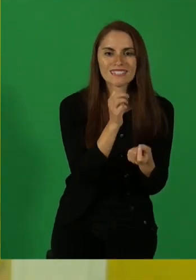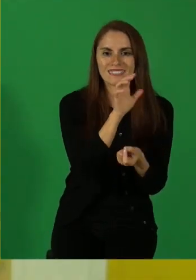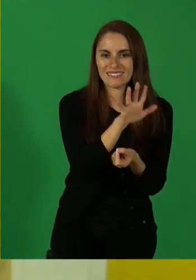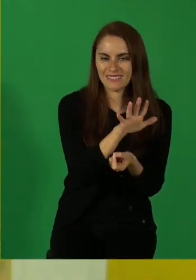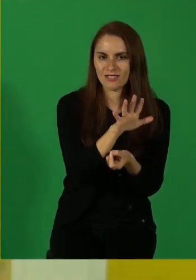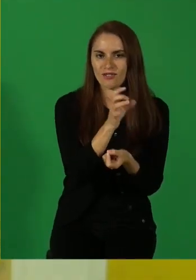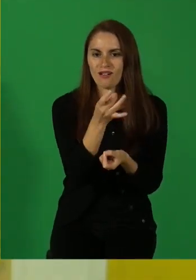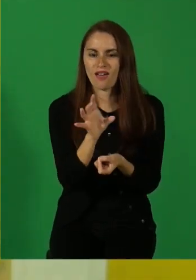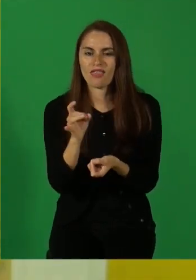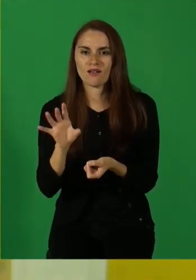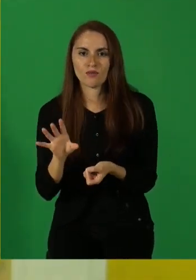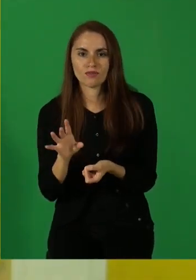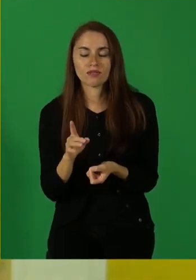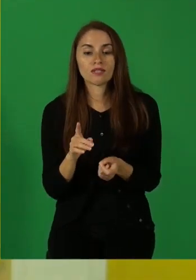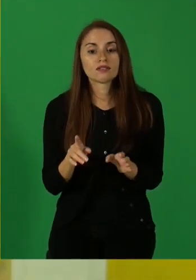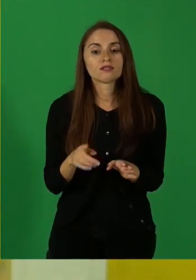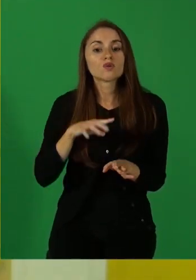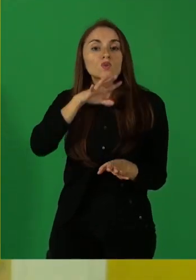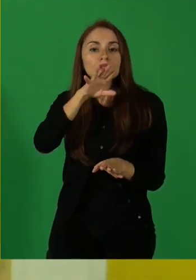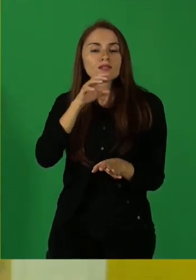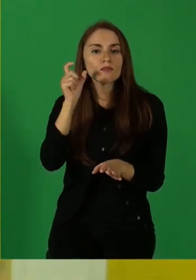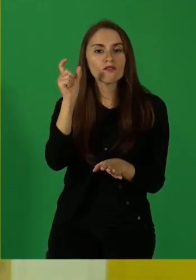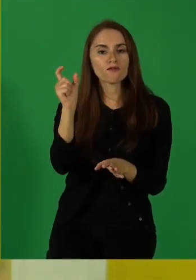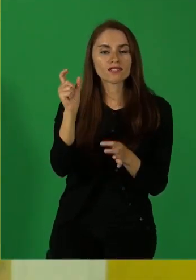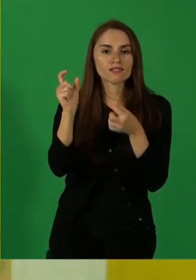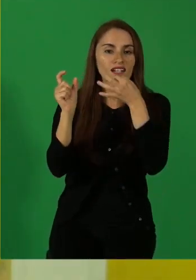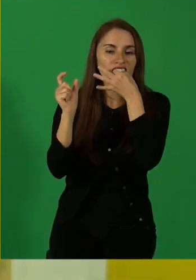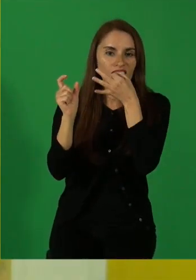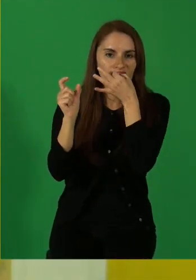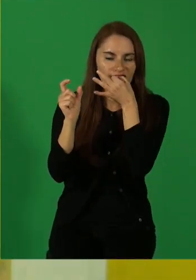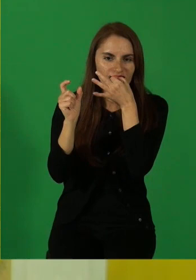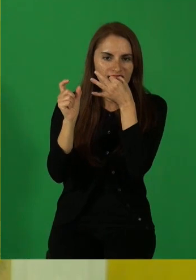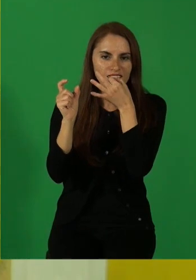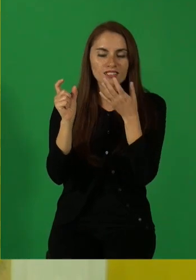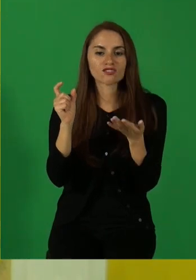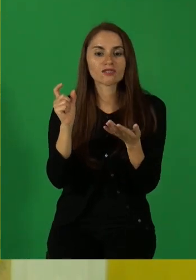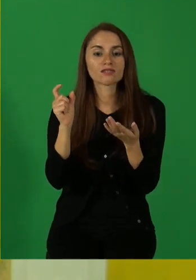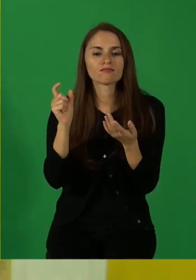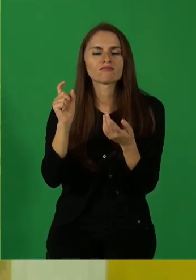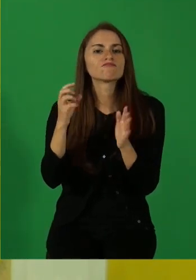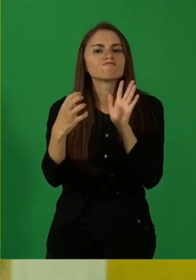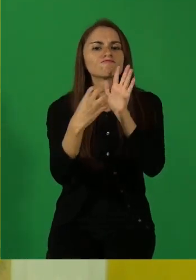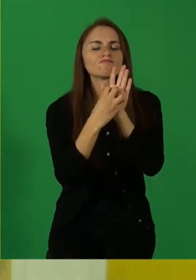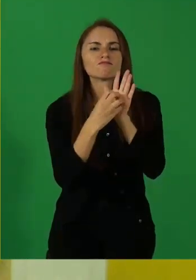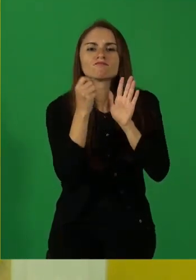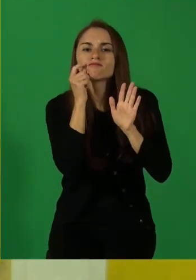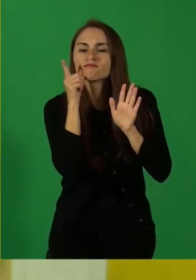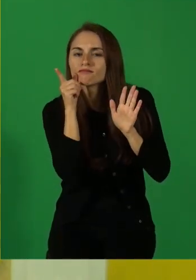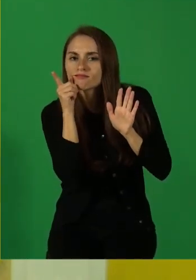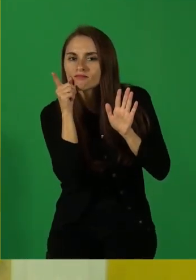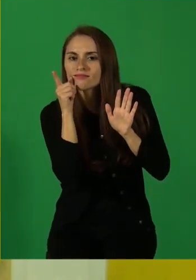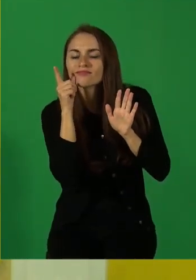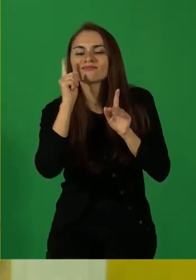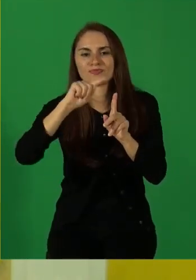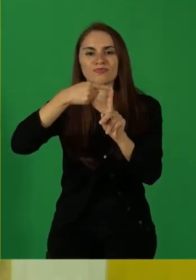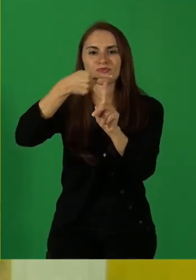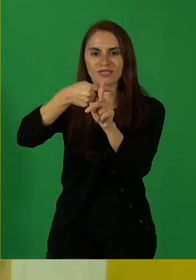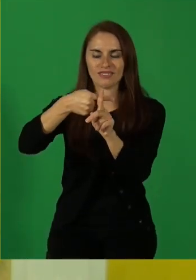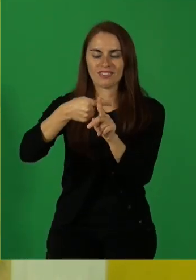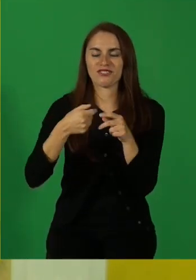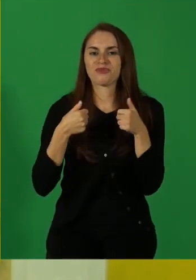bien. Y si usamos fichas verdes, entonces el signo que va a llevar nuestra respuesta, ¿cuál es?